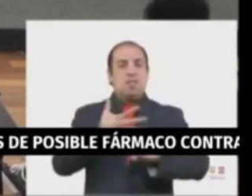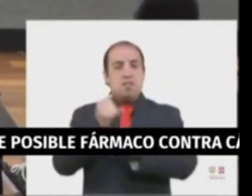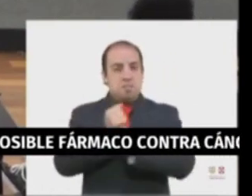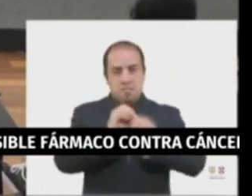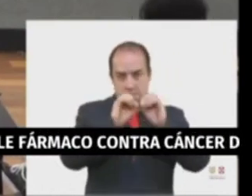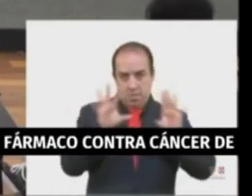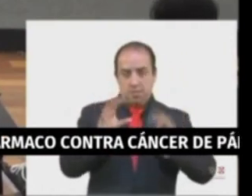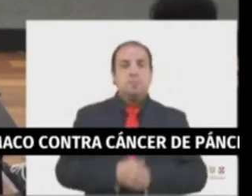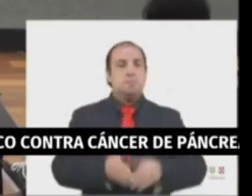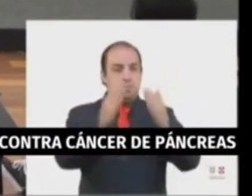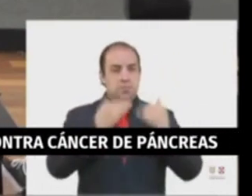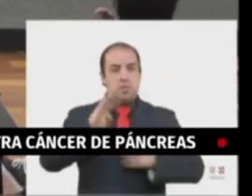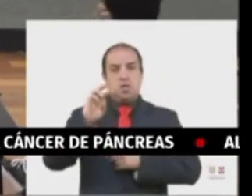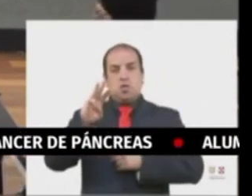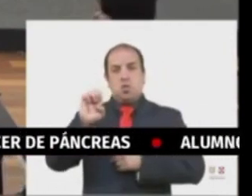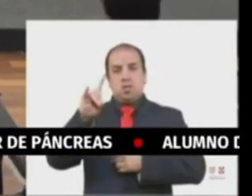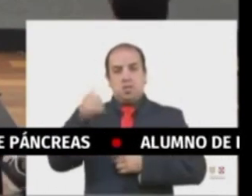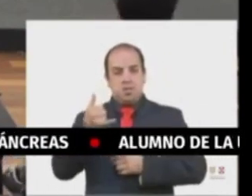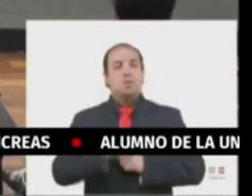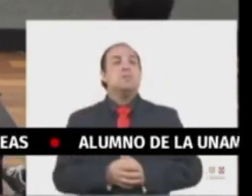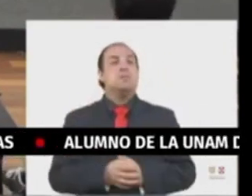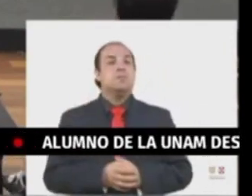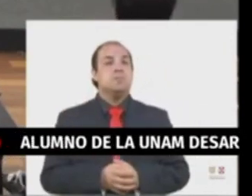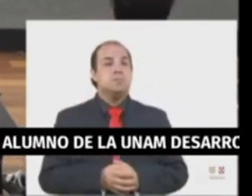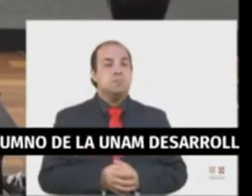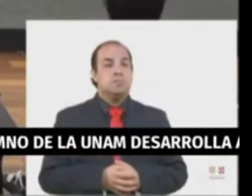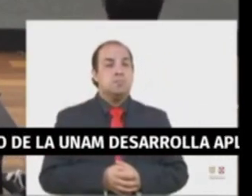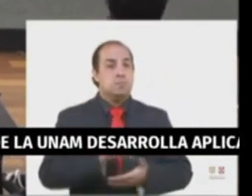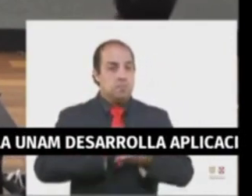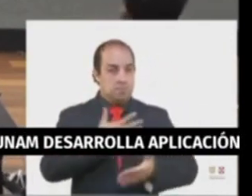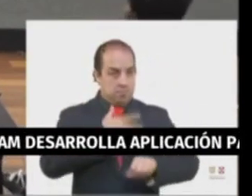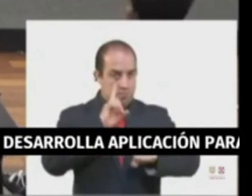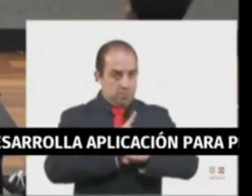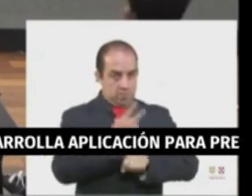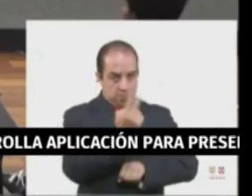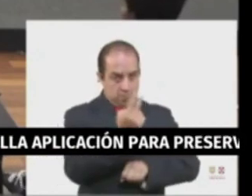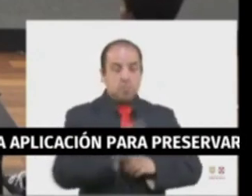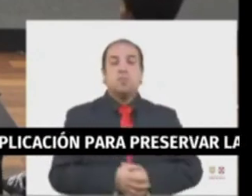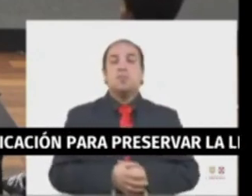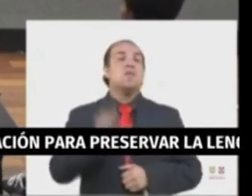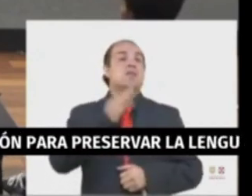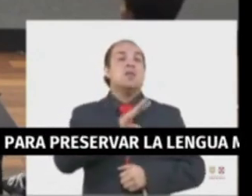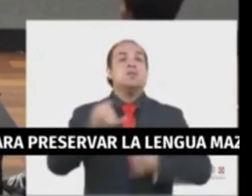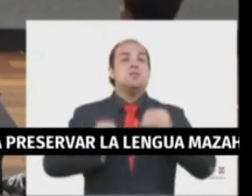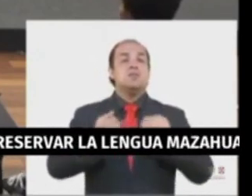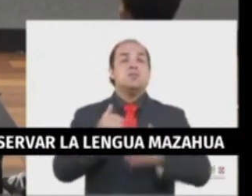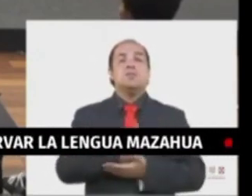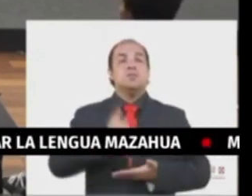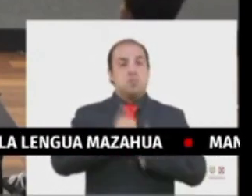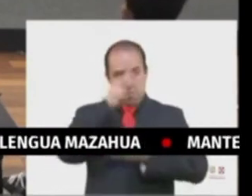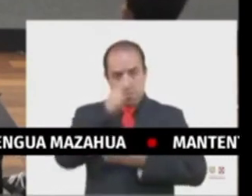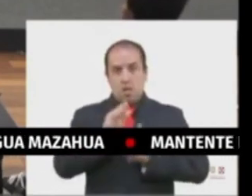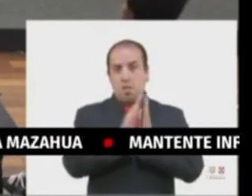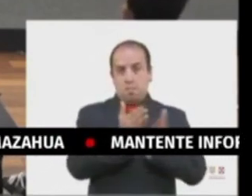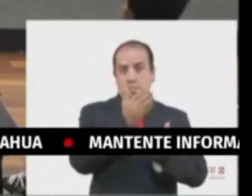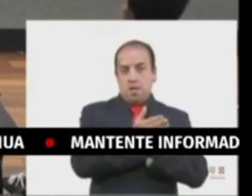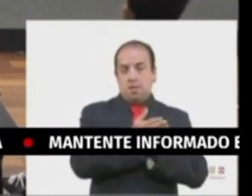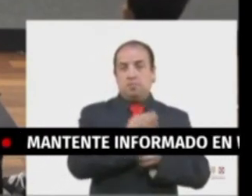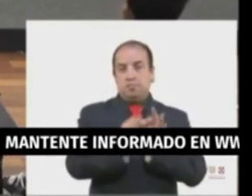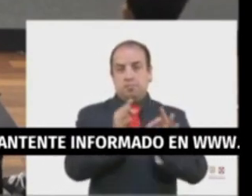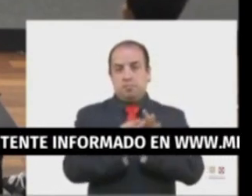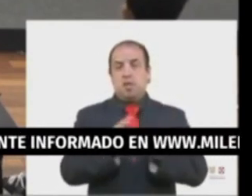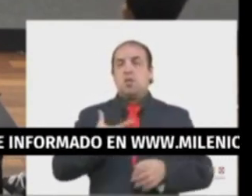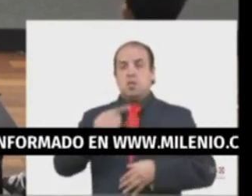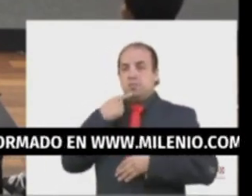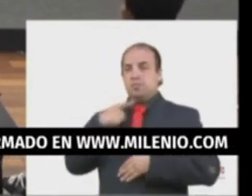Gracias, doctor. La pregunta es de Juan de Trujillo, de Grupo Imagen. Gracias, buenos días a ambos. Ya entonces la Fiscalía General de Justicia Capitalina abrió la carpeta de investigación. Sí, una denuncia por